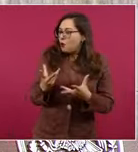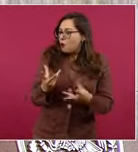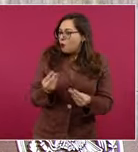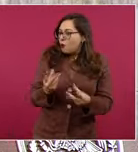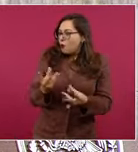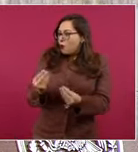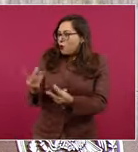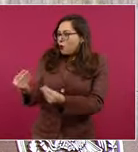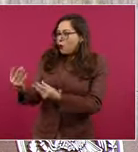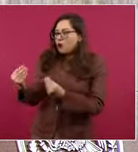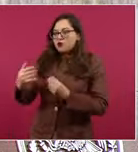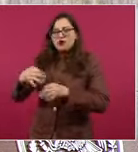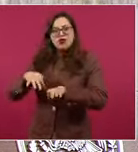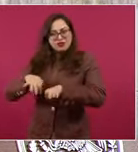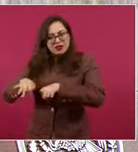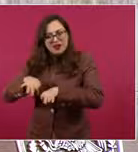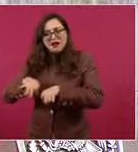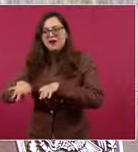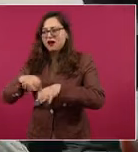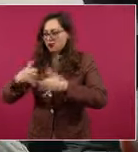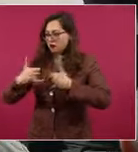visas de trabajo temporal